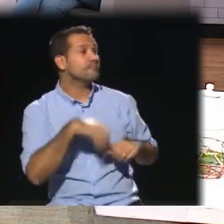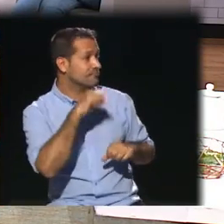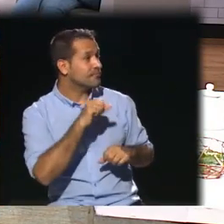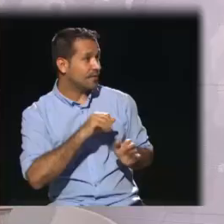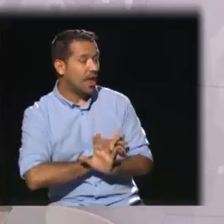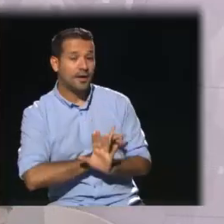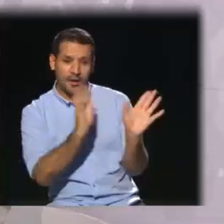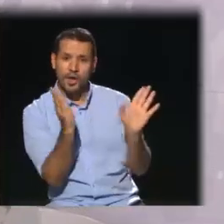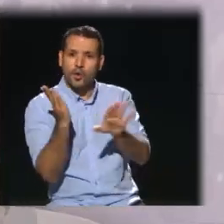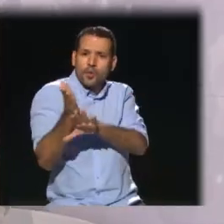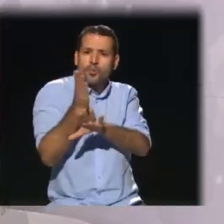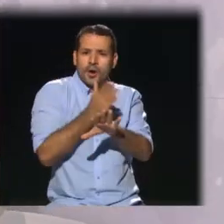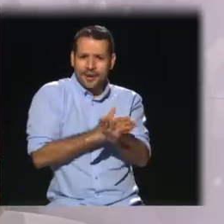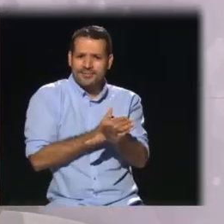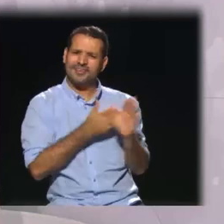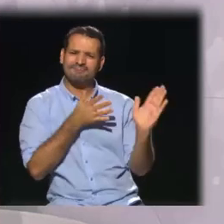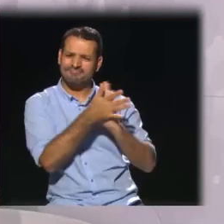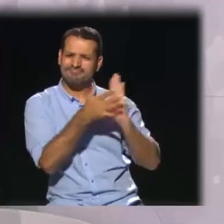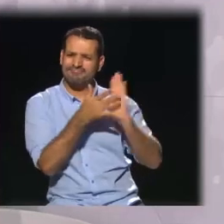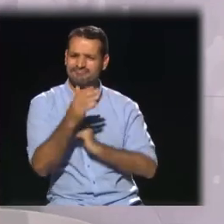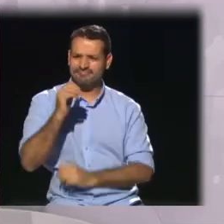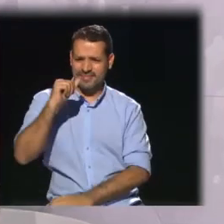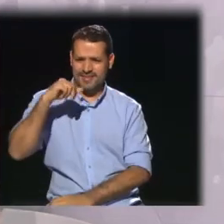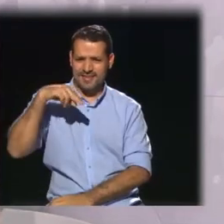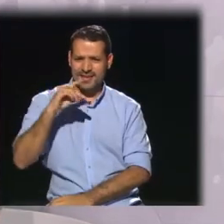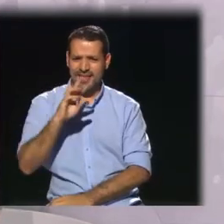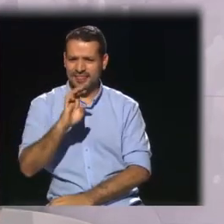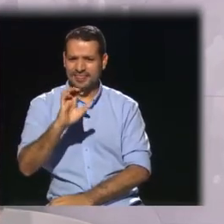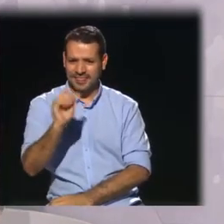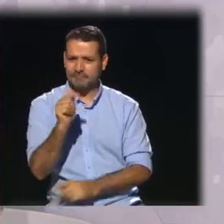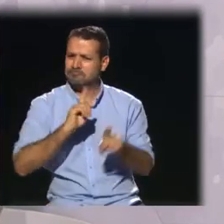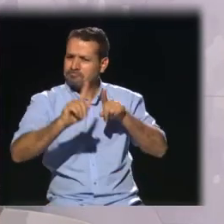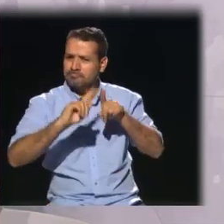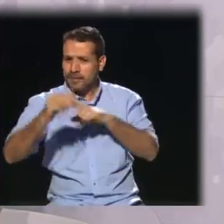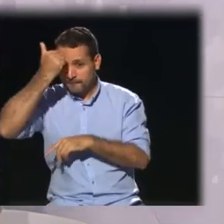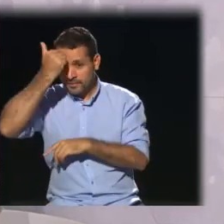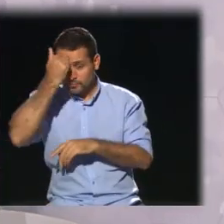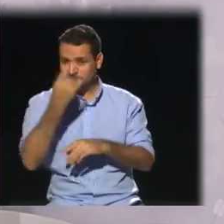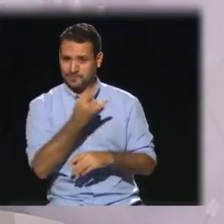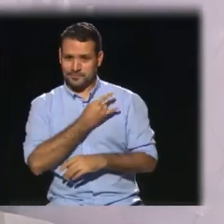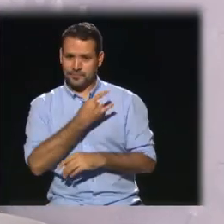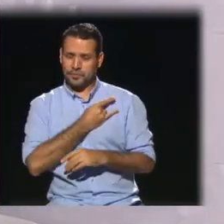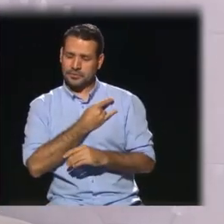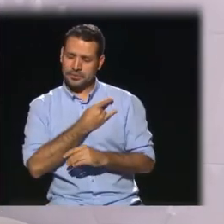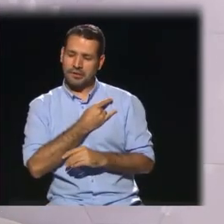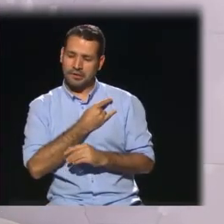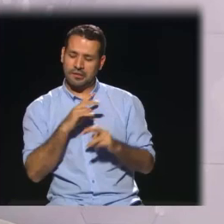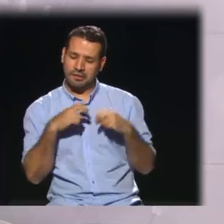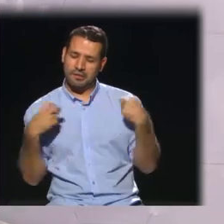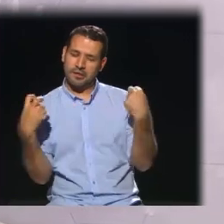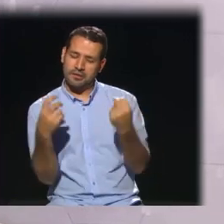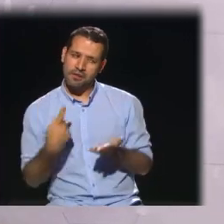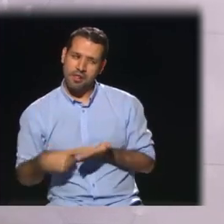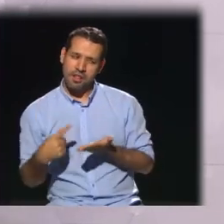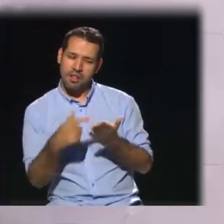decía Andrea, nosotros con varios profesores de la universidad nos reunimos y empezamos a hacer un trabajo